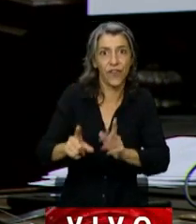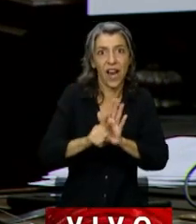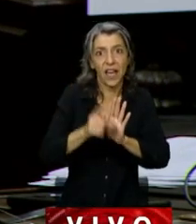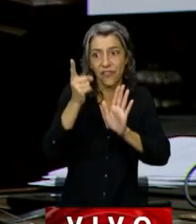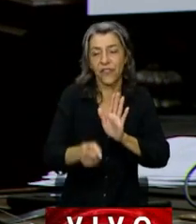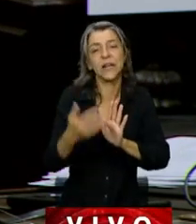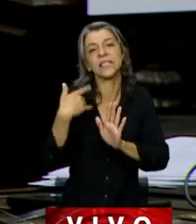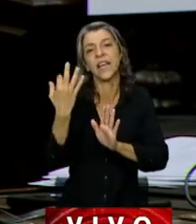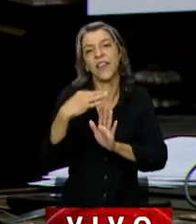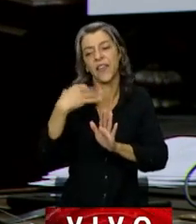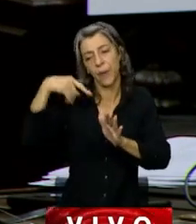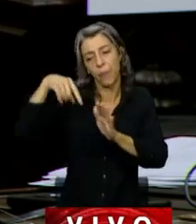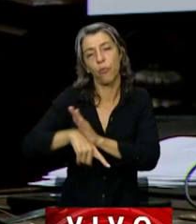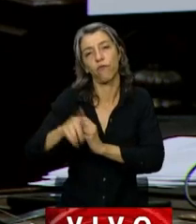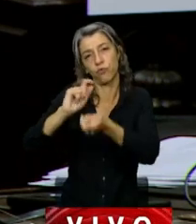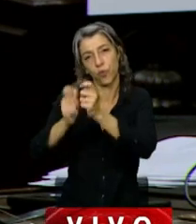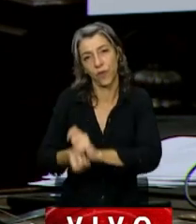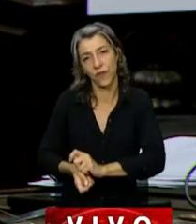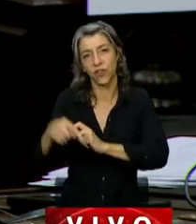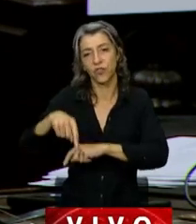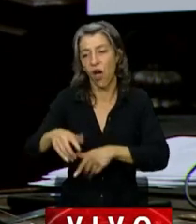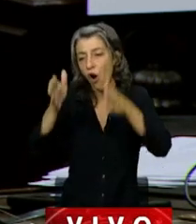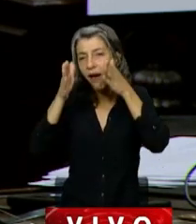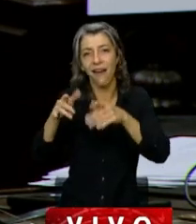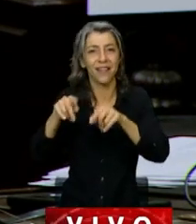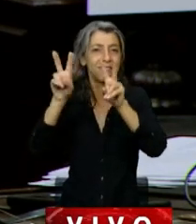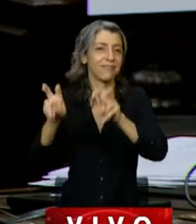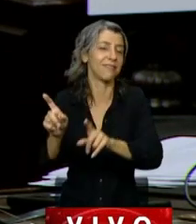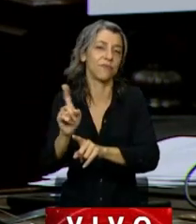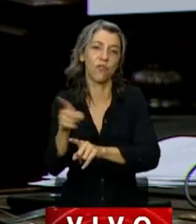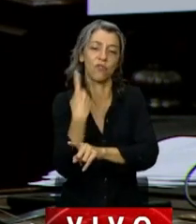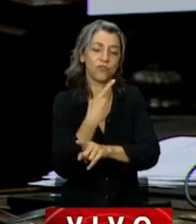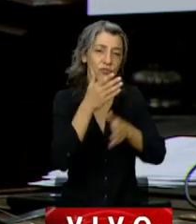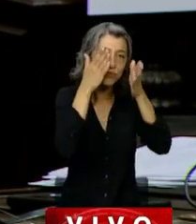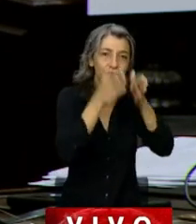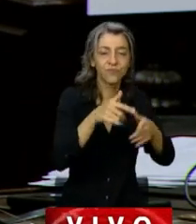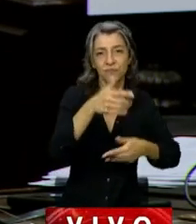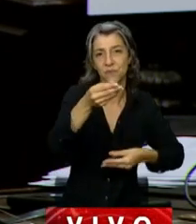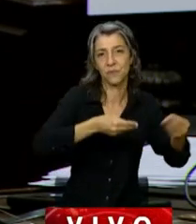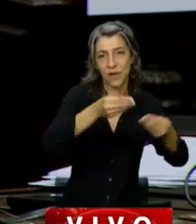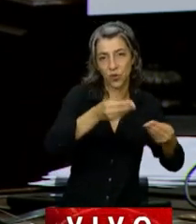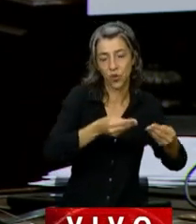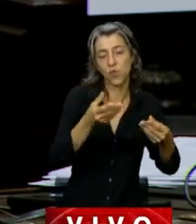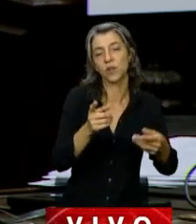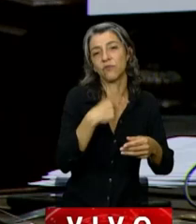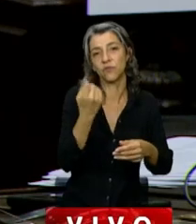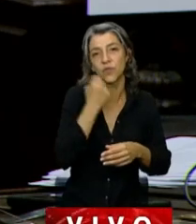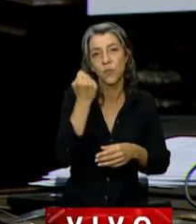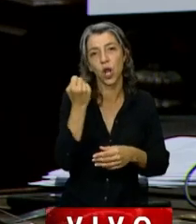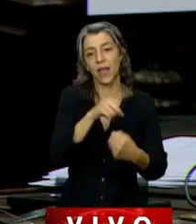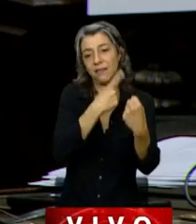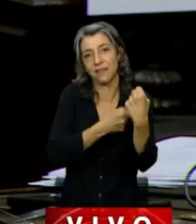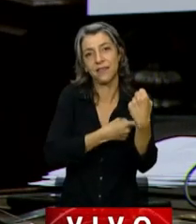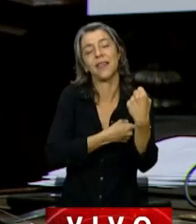tenemos que abocarnos a la discusión para evitar que se siga utilizando desde el Ejecutivo, cualquiera sea el gobierno de turno, a la